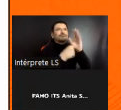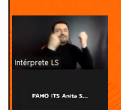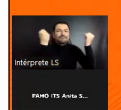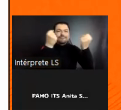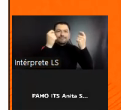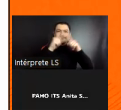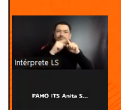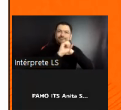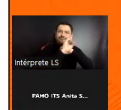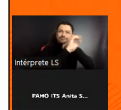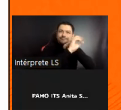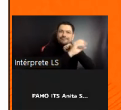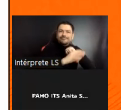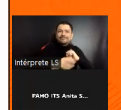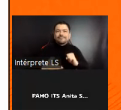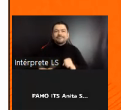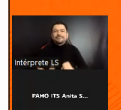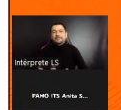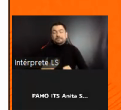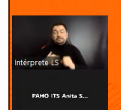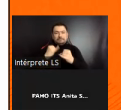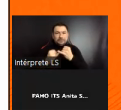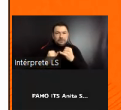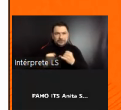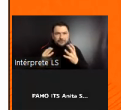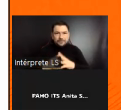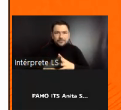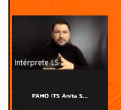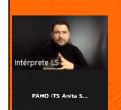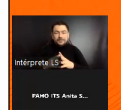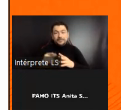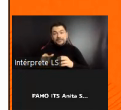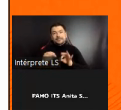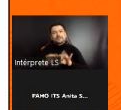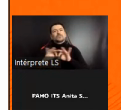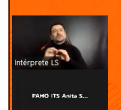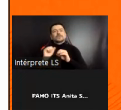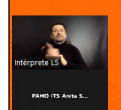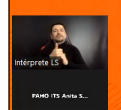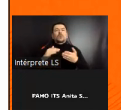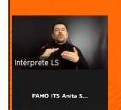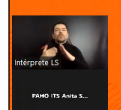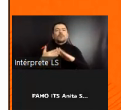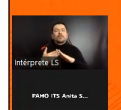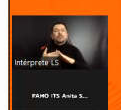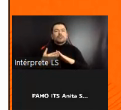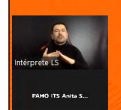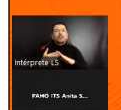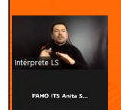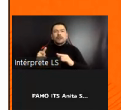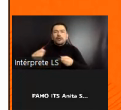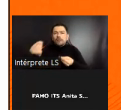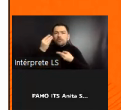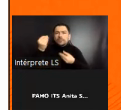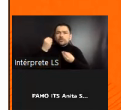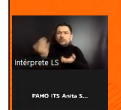un rol importantísimo en el análisis de recolección de datos que puede dar información o toma de decisiones informadas para